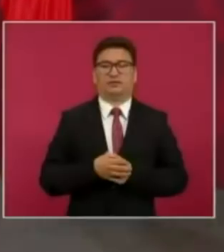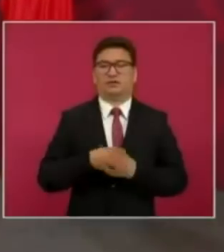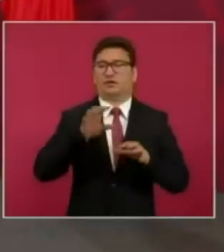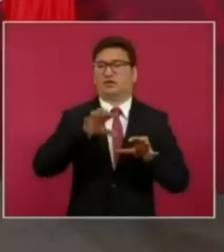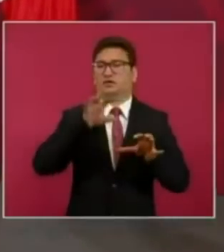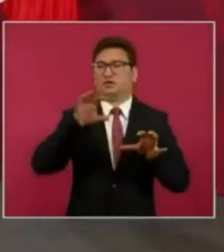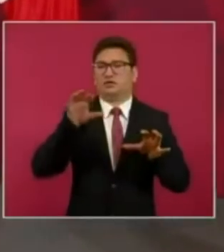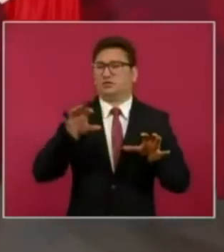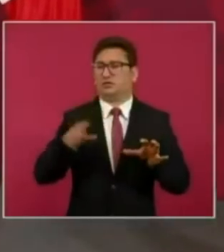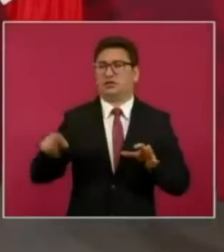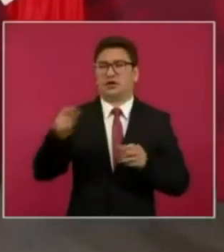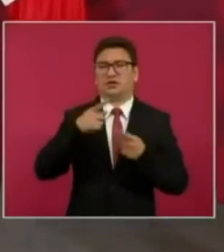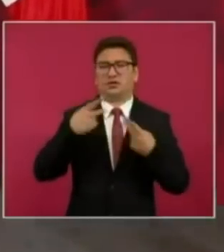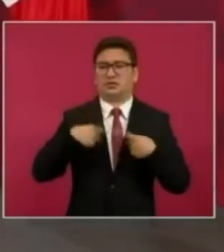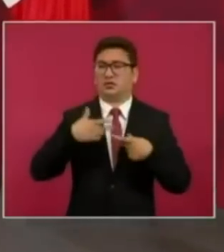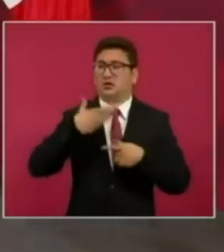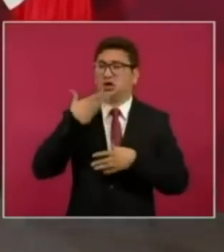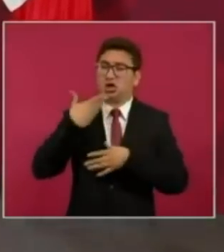conservadores,